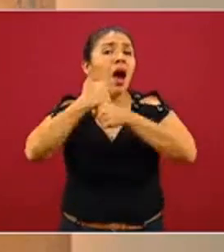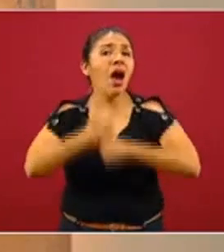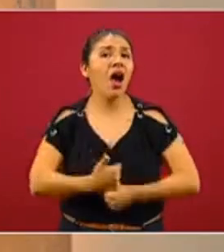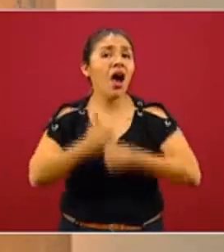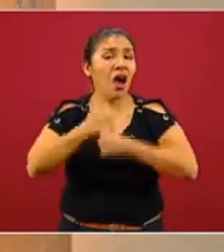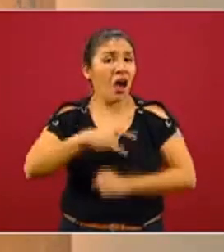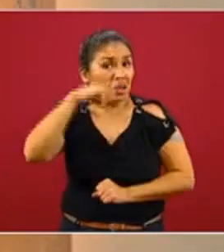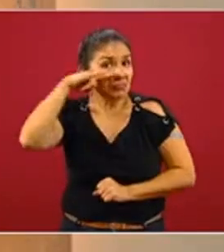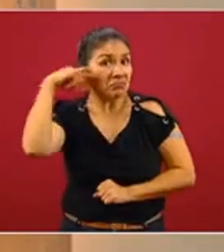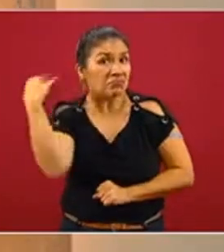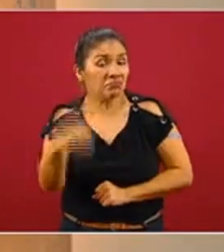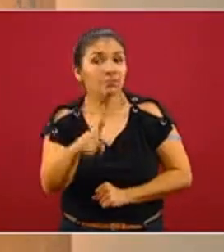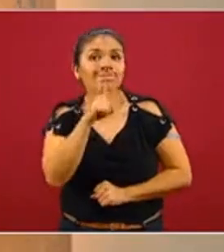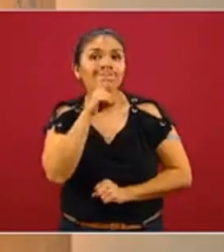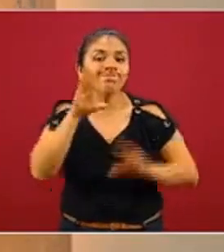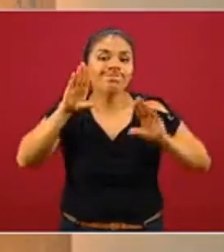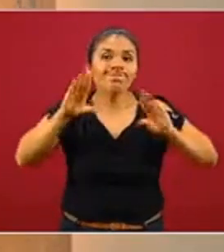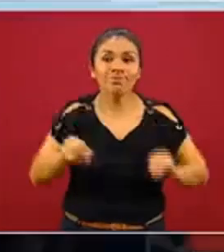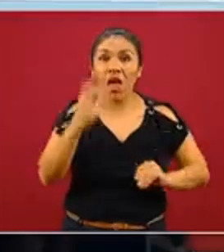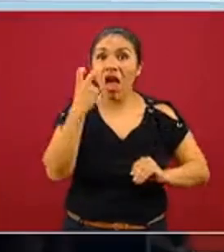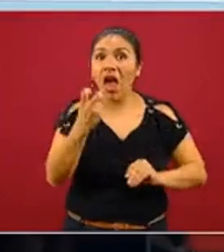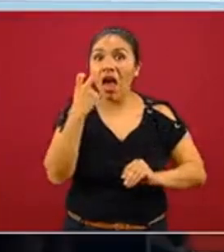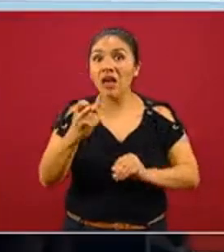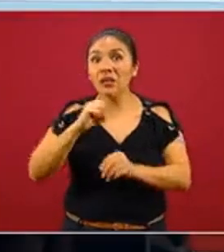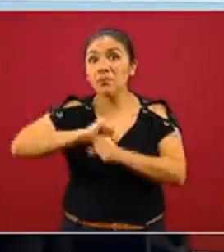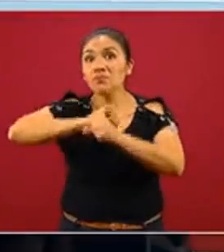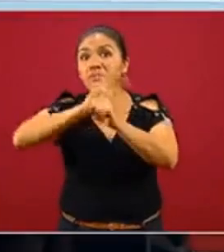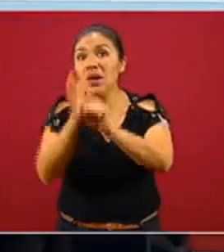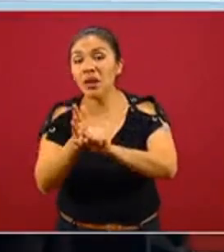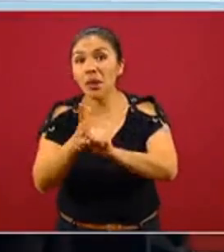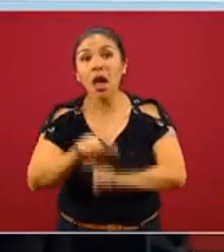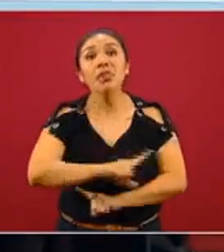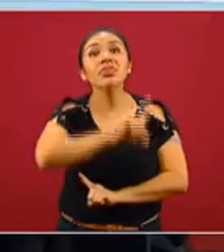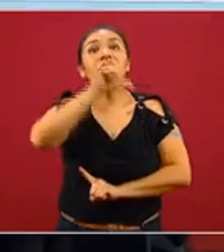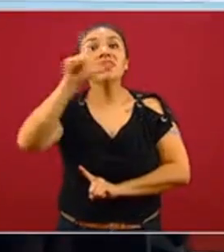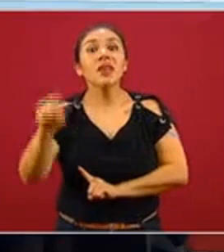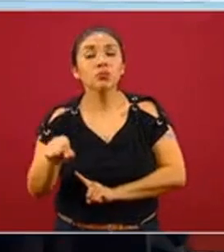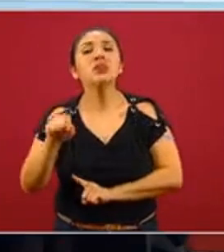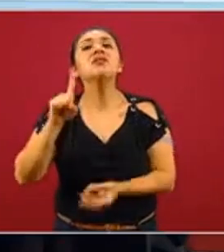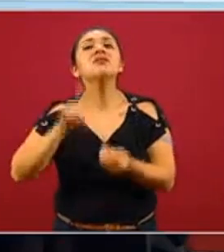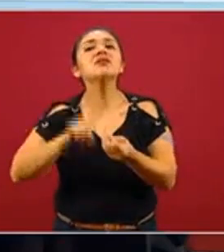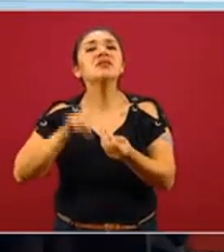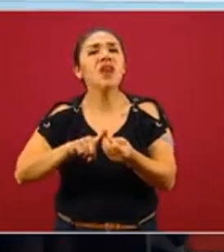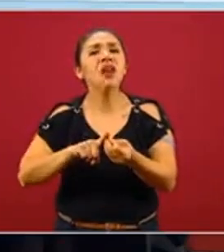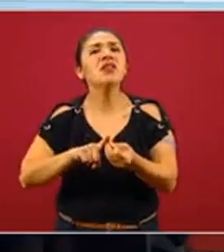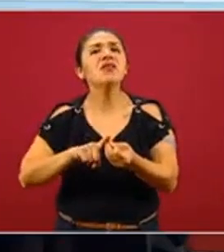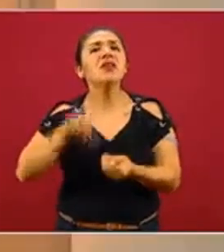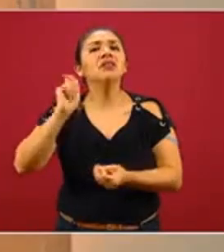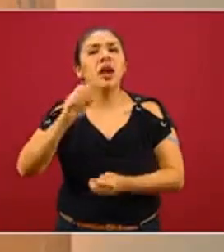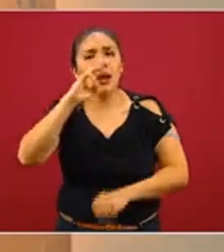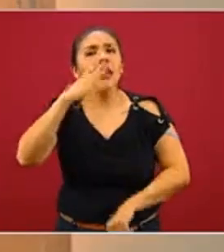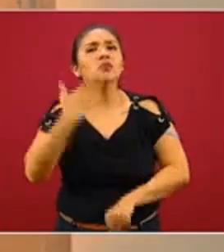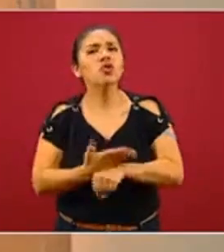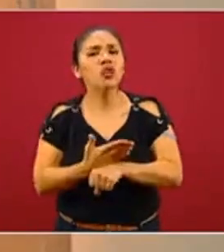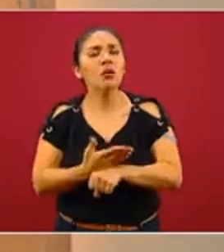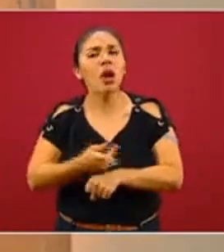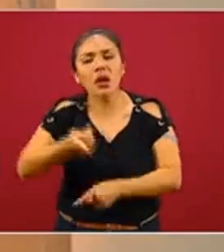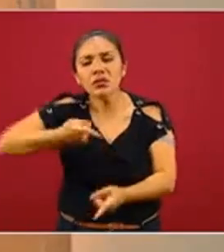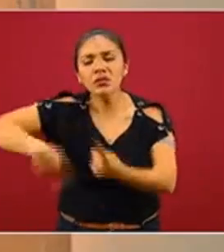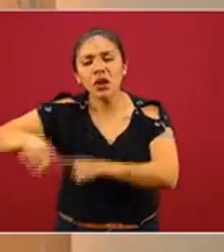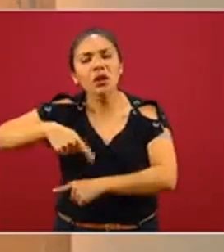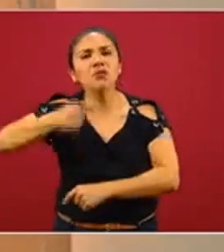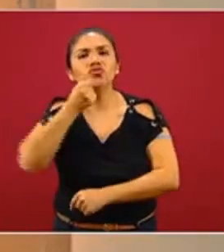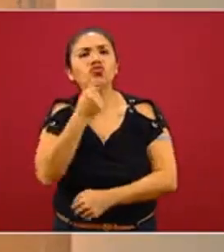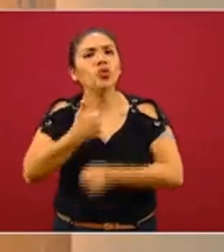y silenciosas de la pandemia. Después de la pandemia, ¿quién va a pagar, digamos, los costos de toda